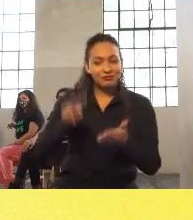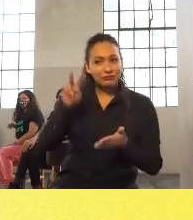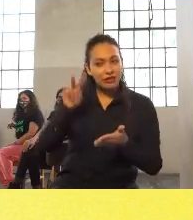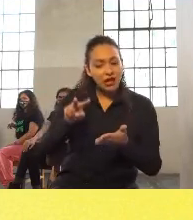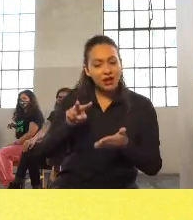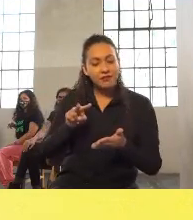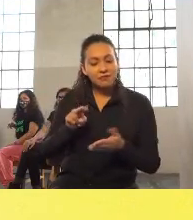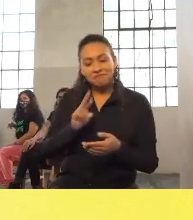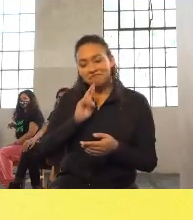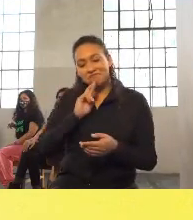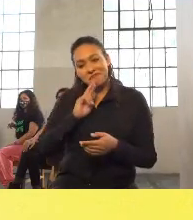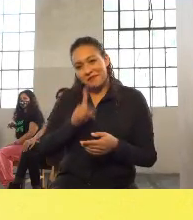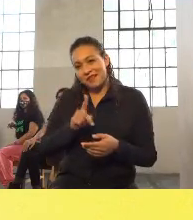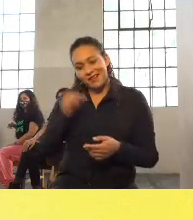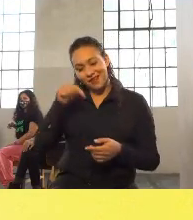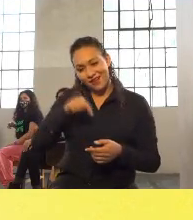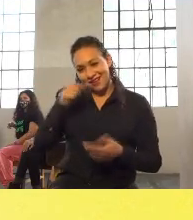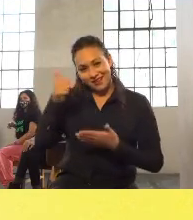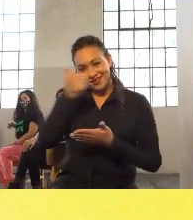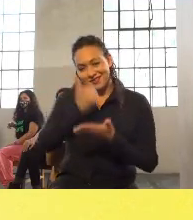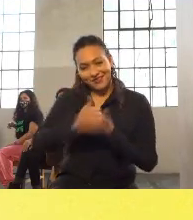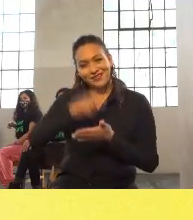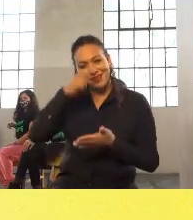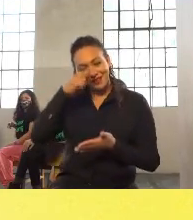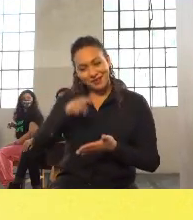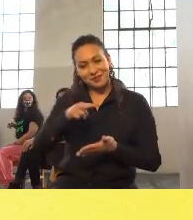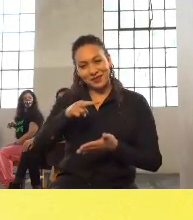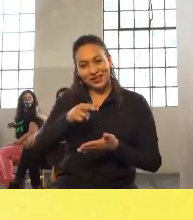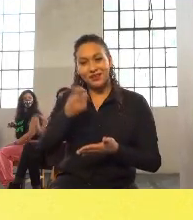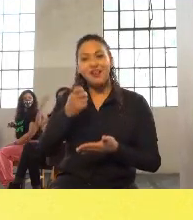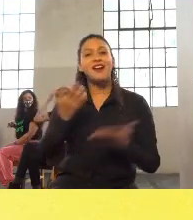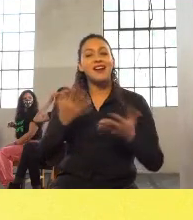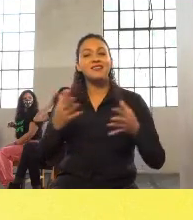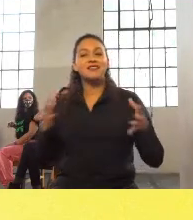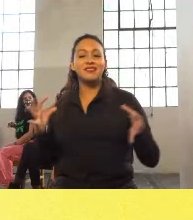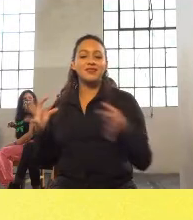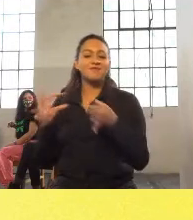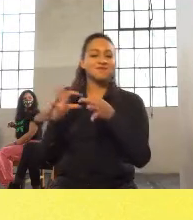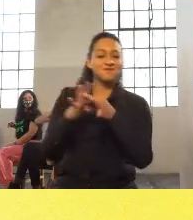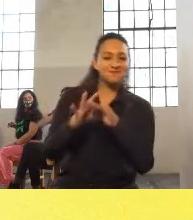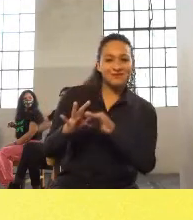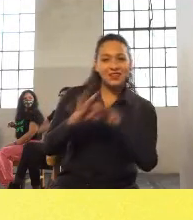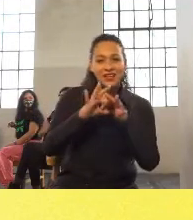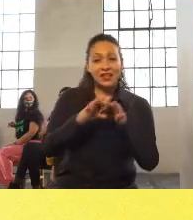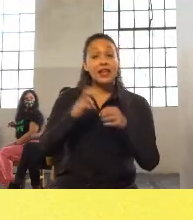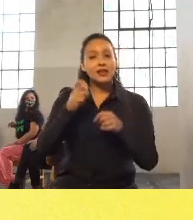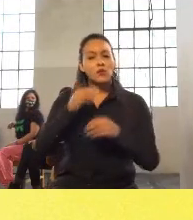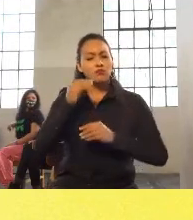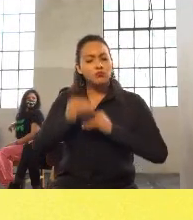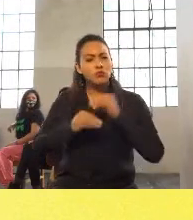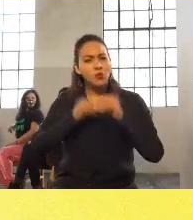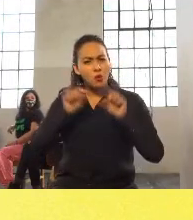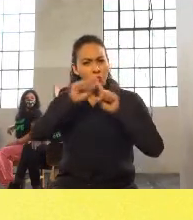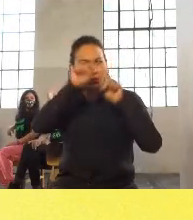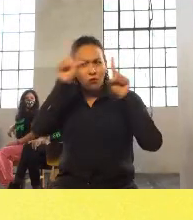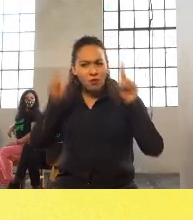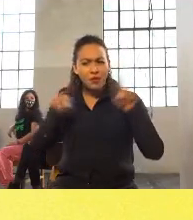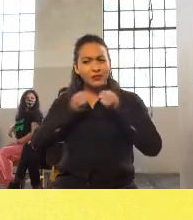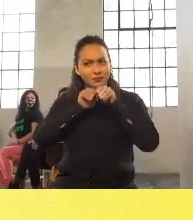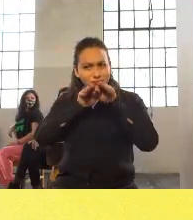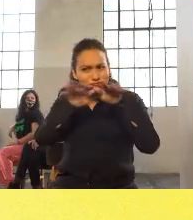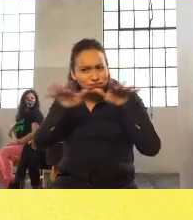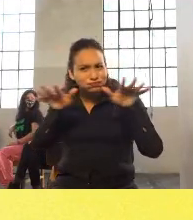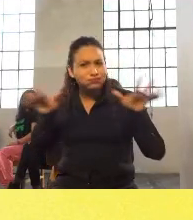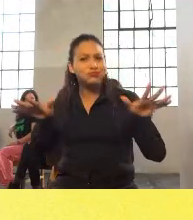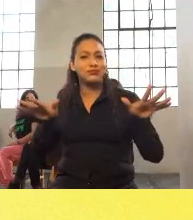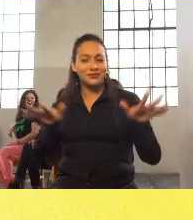la pieza y se sientan identificadas porque es algo que nos une y se deconstruye a nivel país y etcétera. Entonces yo creo que ha hecho más